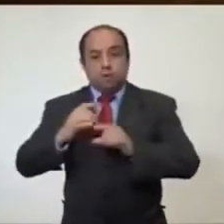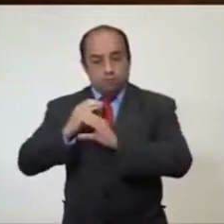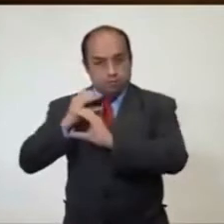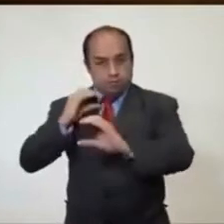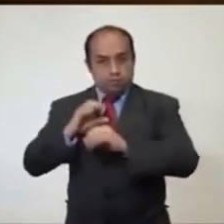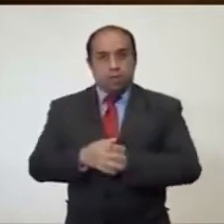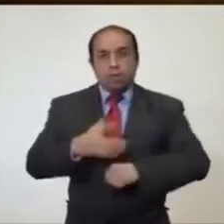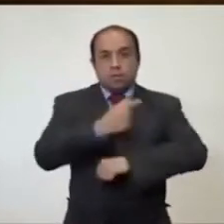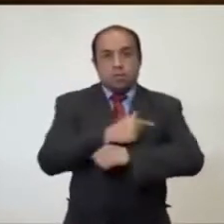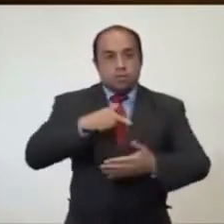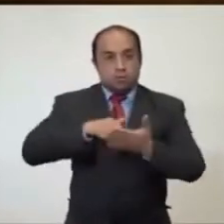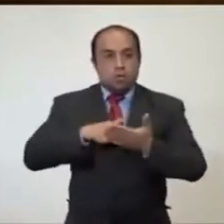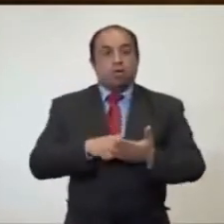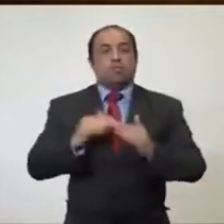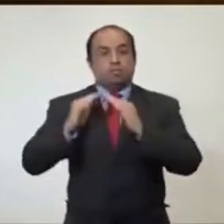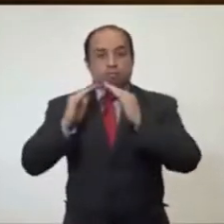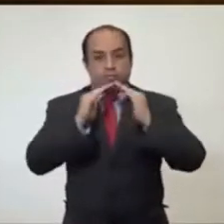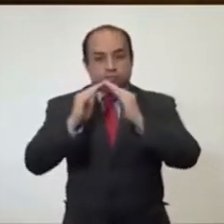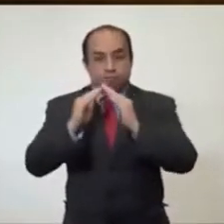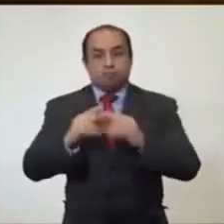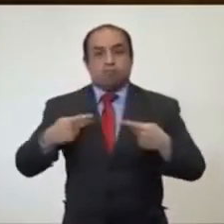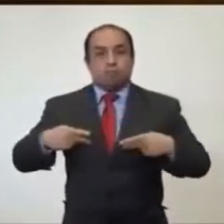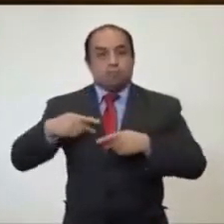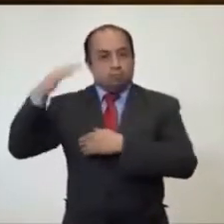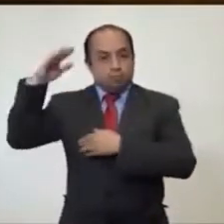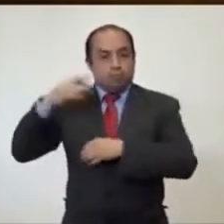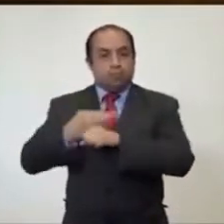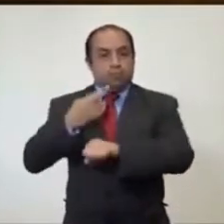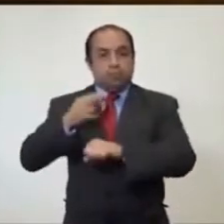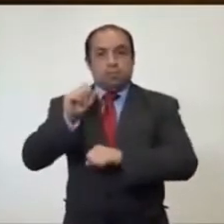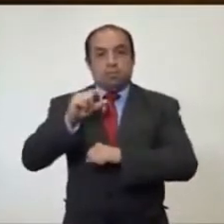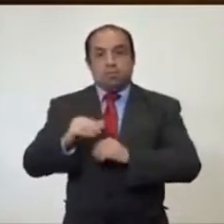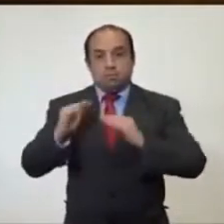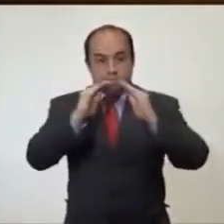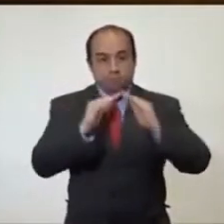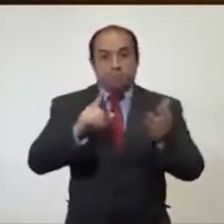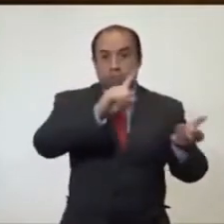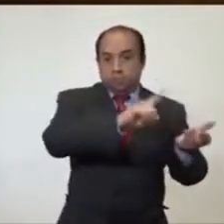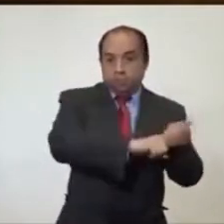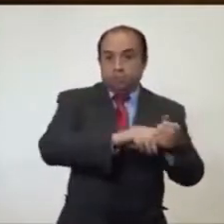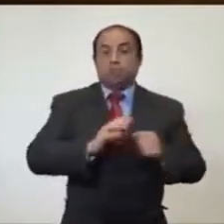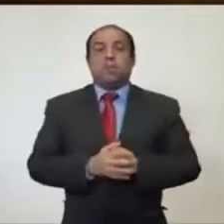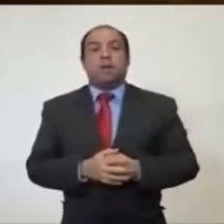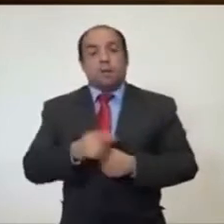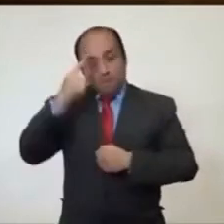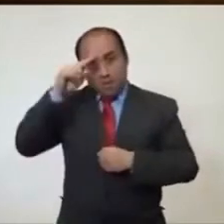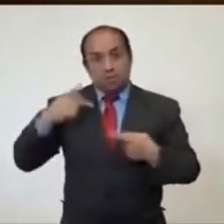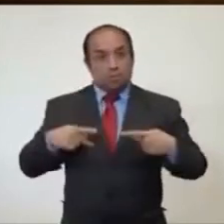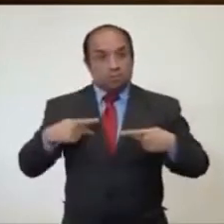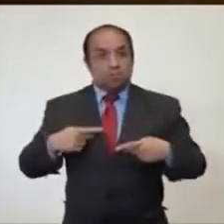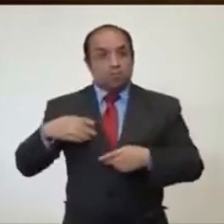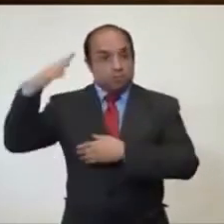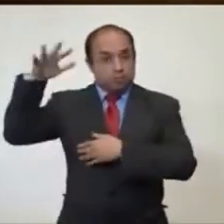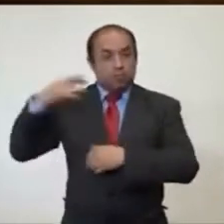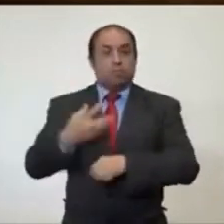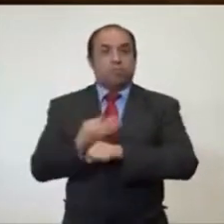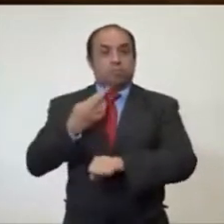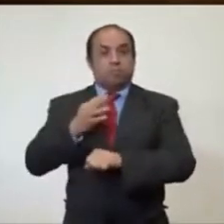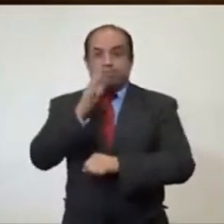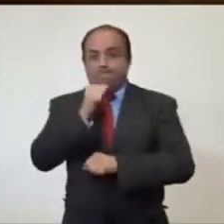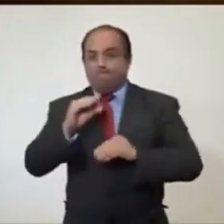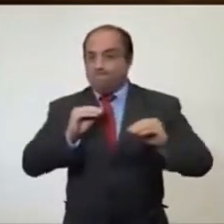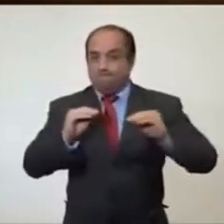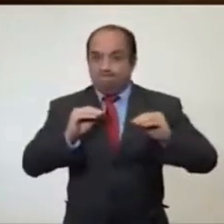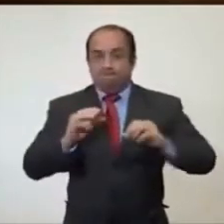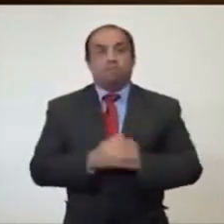y residencias de adultos mayores de estas tres alcaldías así como en domicilios para aquellos adultos mayores que no